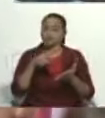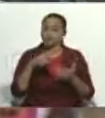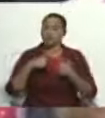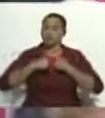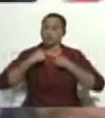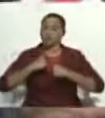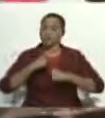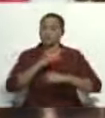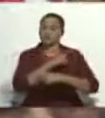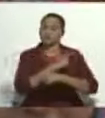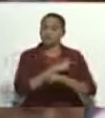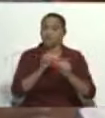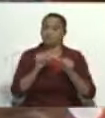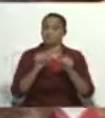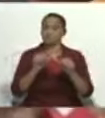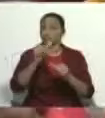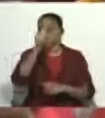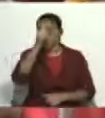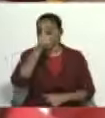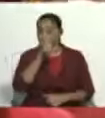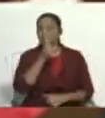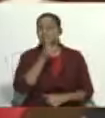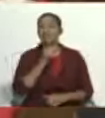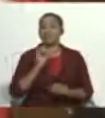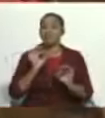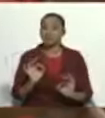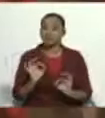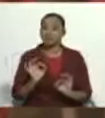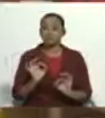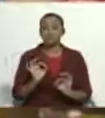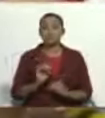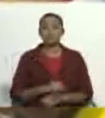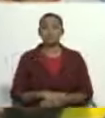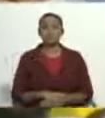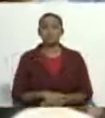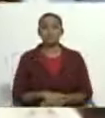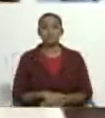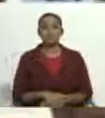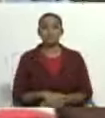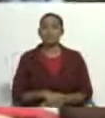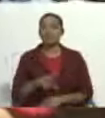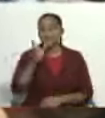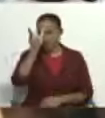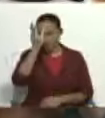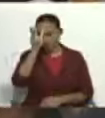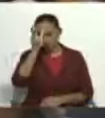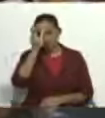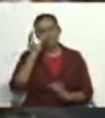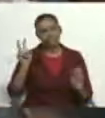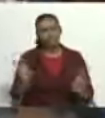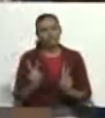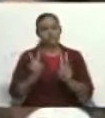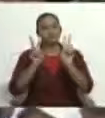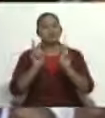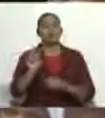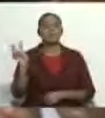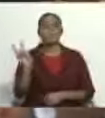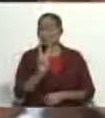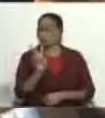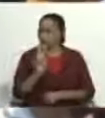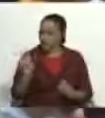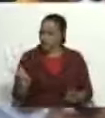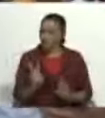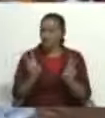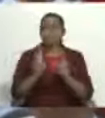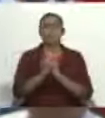Y decimos que no tenemos otra opción sino vencer. Falcón va a vencer. Venezuela va a vencer el 28 de julio.